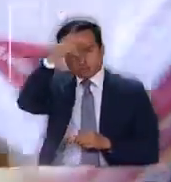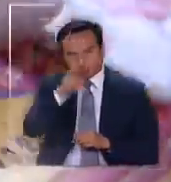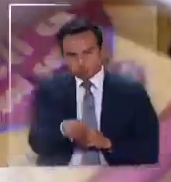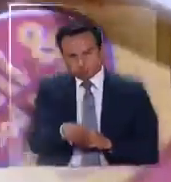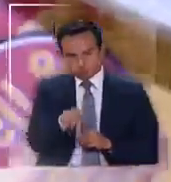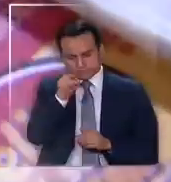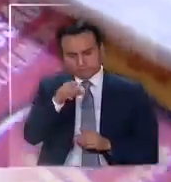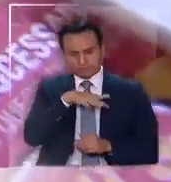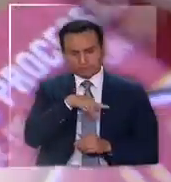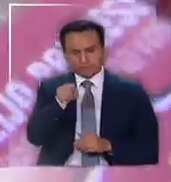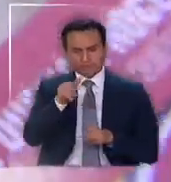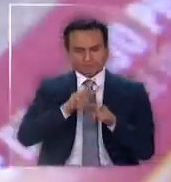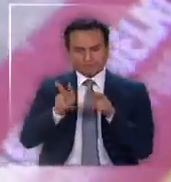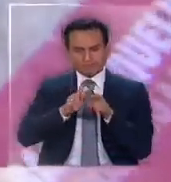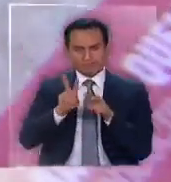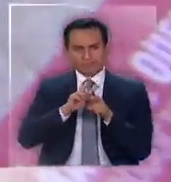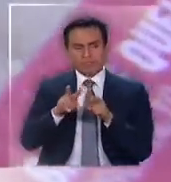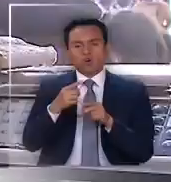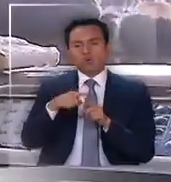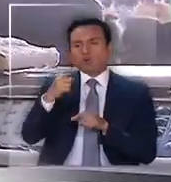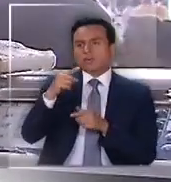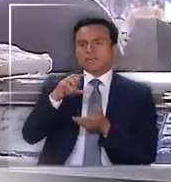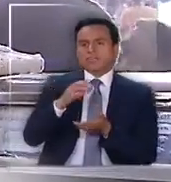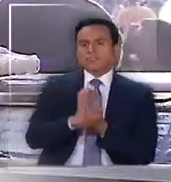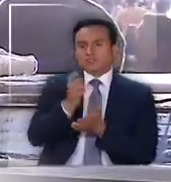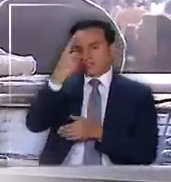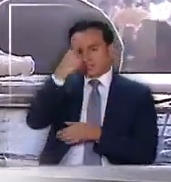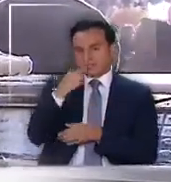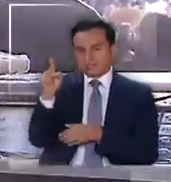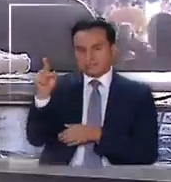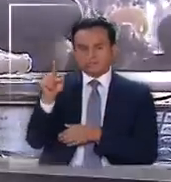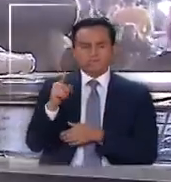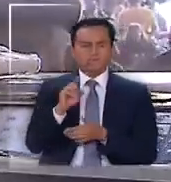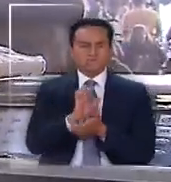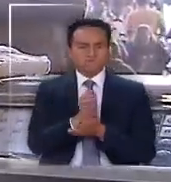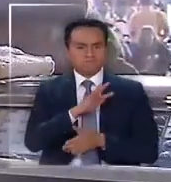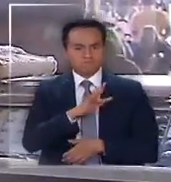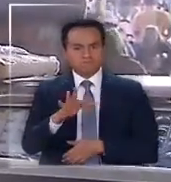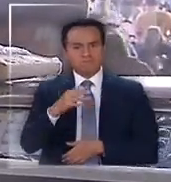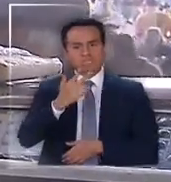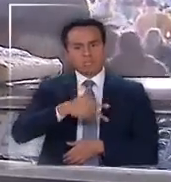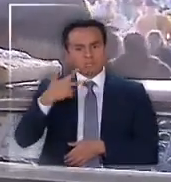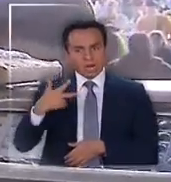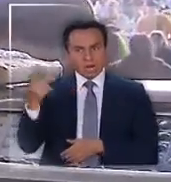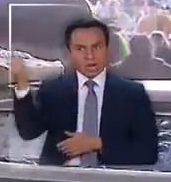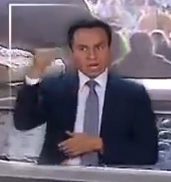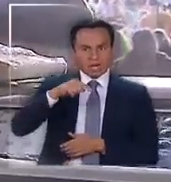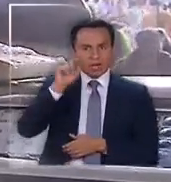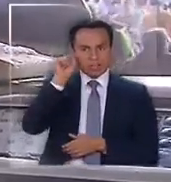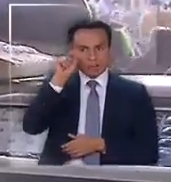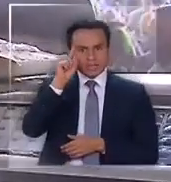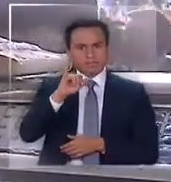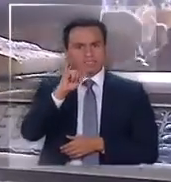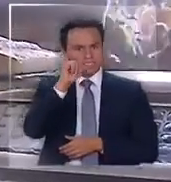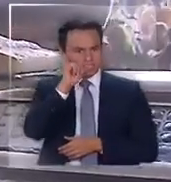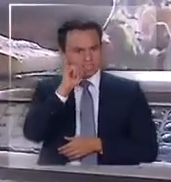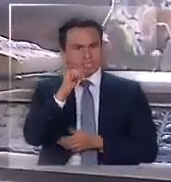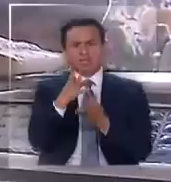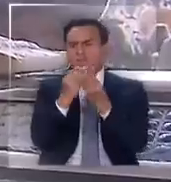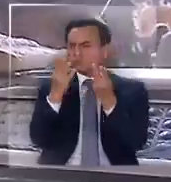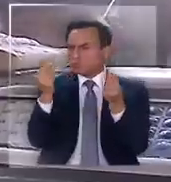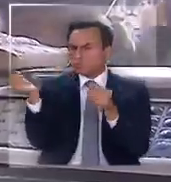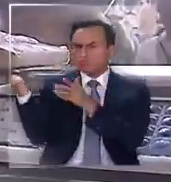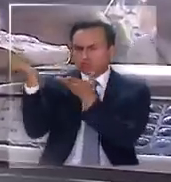tenemos queso que viene de Grecia. Está vendiendo mucho queso francés, de Dinamarca, de Alemania, de Italia,